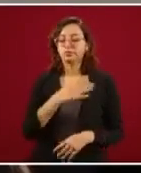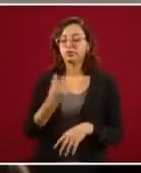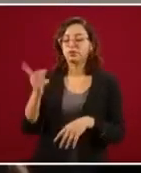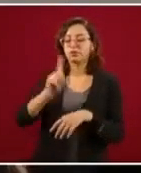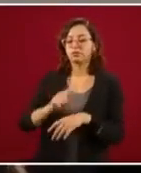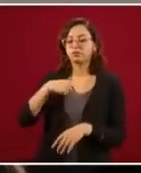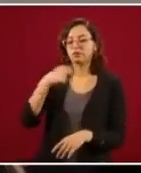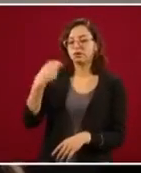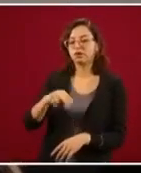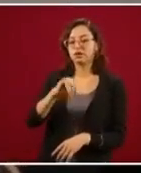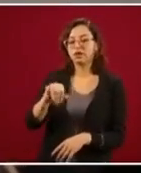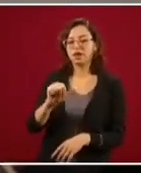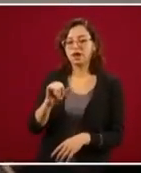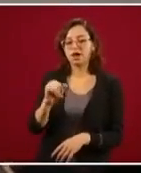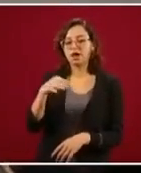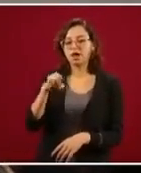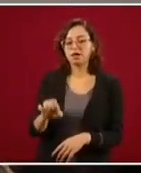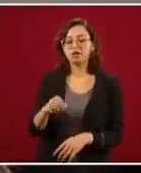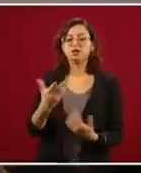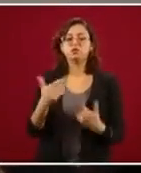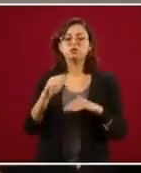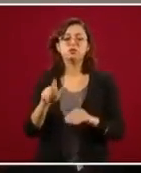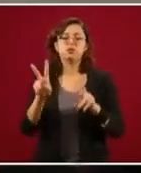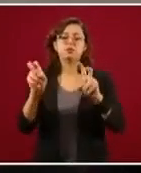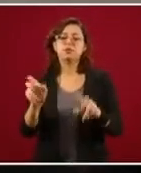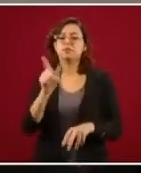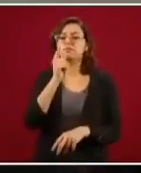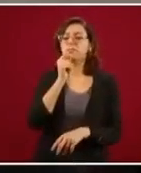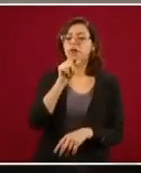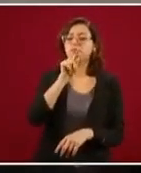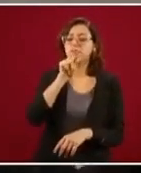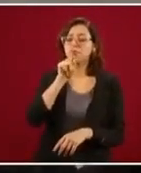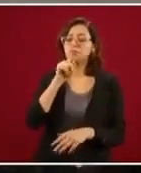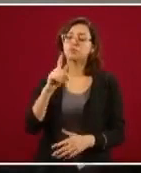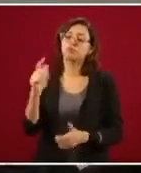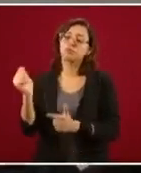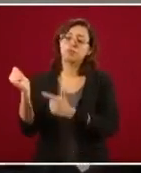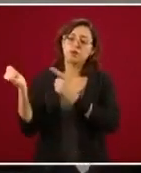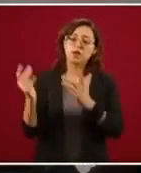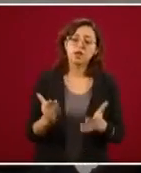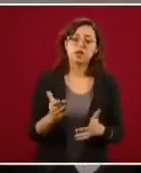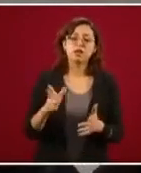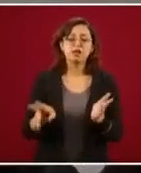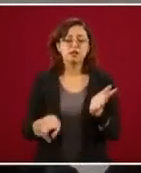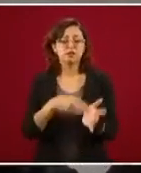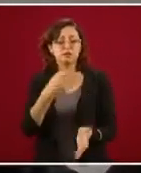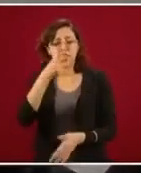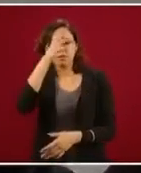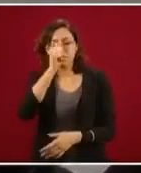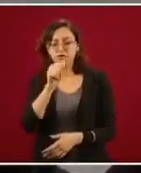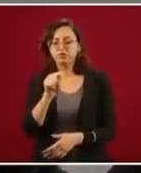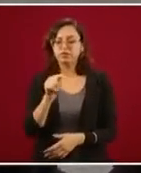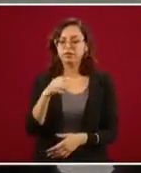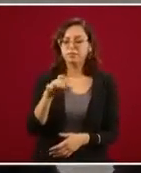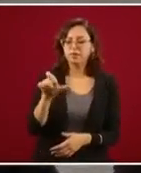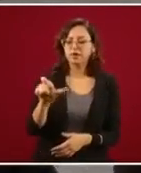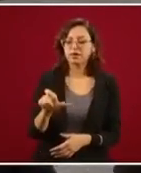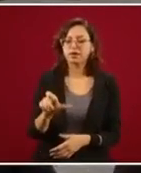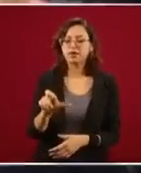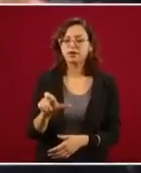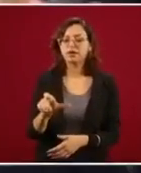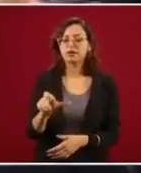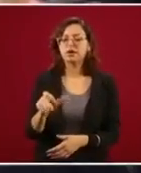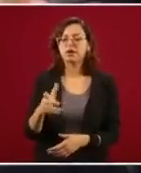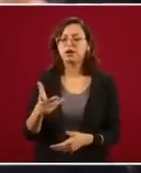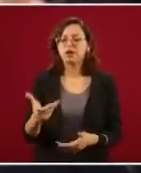En relación a la importación de pollo y del tratado del T-MEX, ¿cuáles han sido las medidas tomadas para evitar